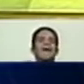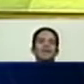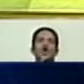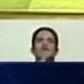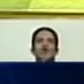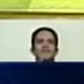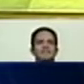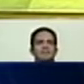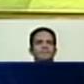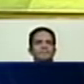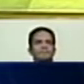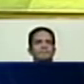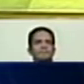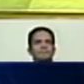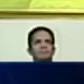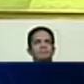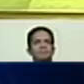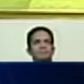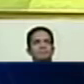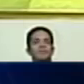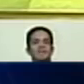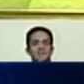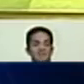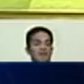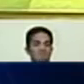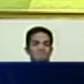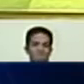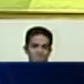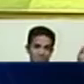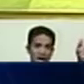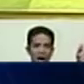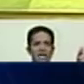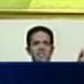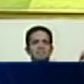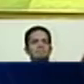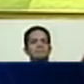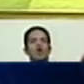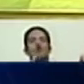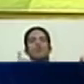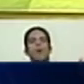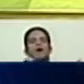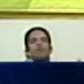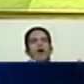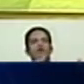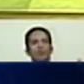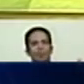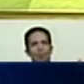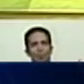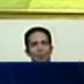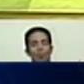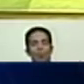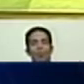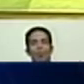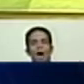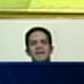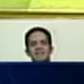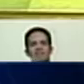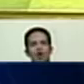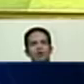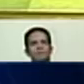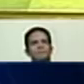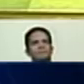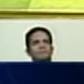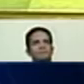traduce en golpista en jefe de el señor Juan Guaidó. De manera que casualmente está entrando